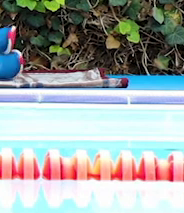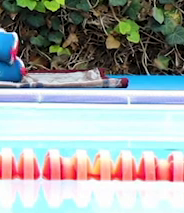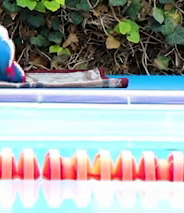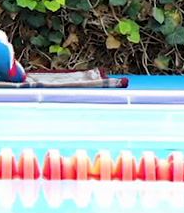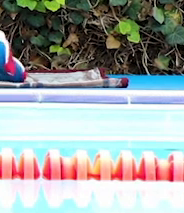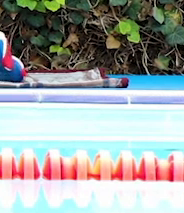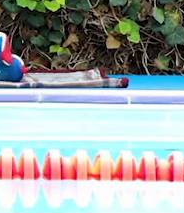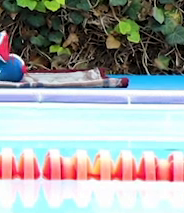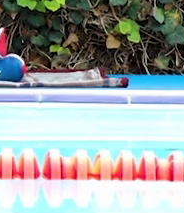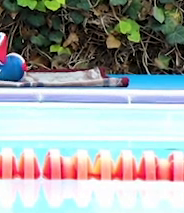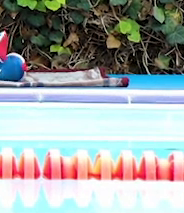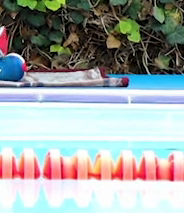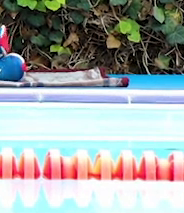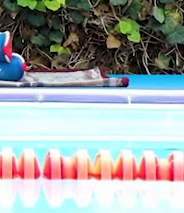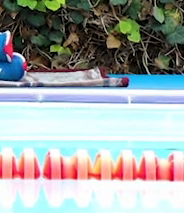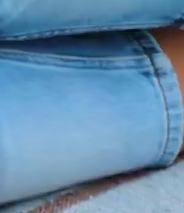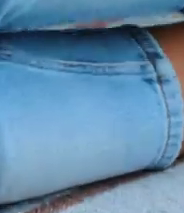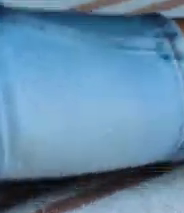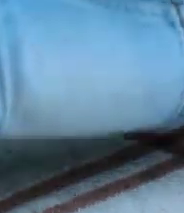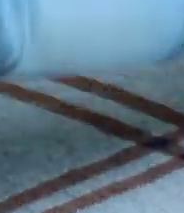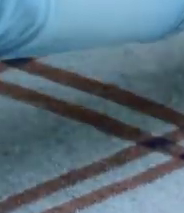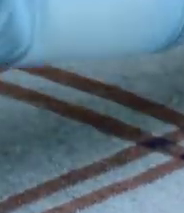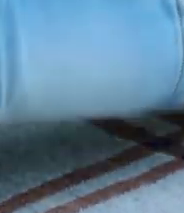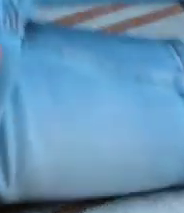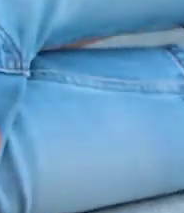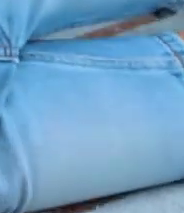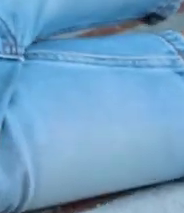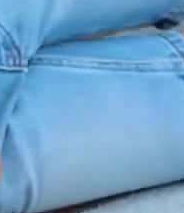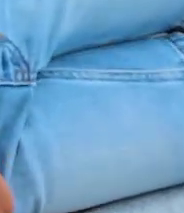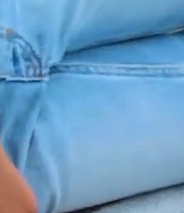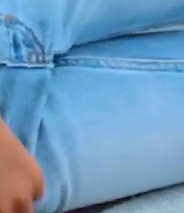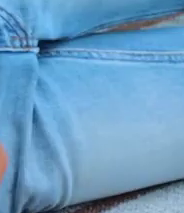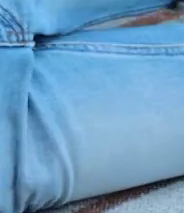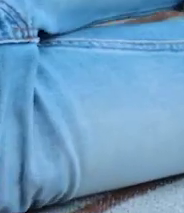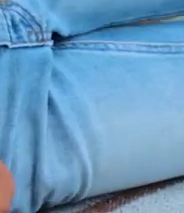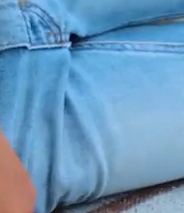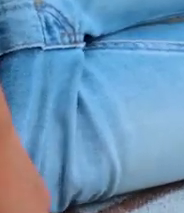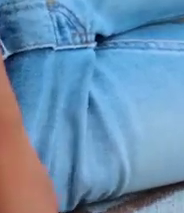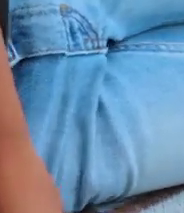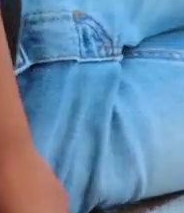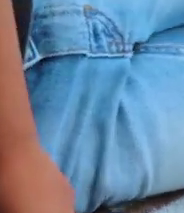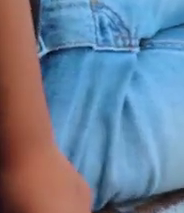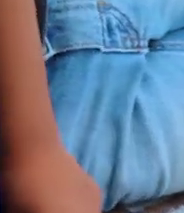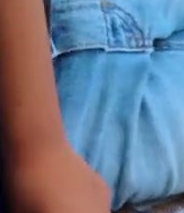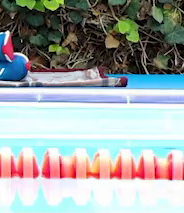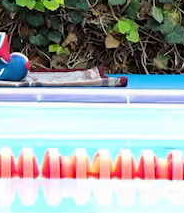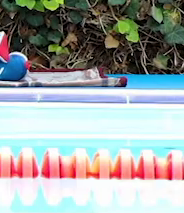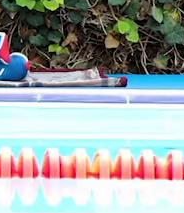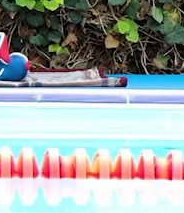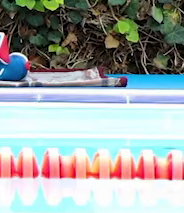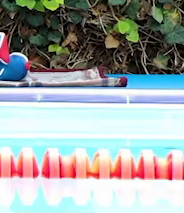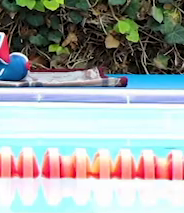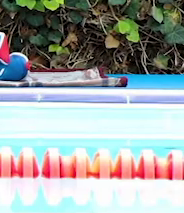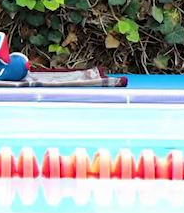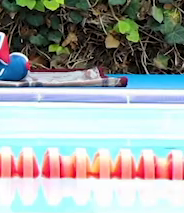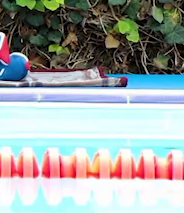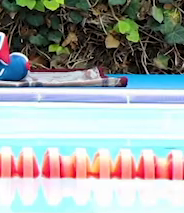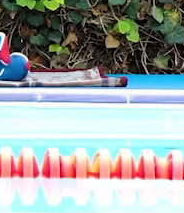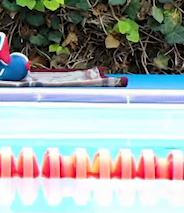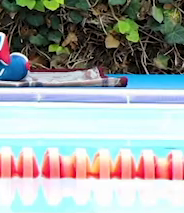dos, tres. Respiramos, exhalamos,